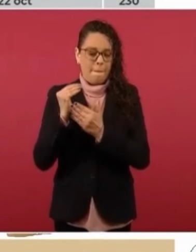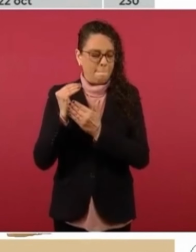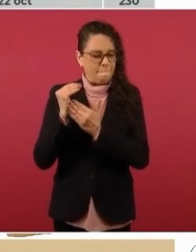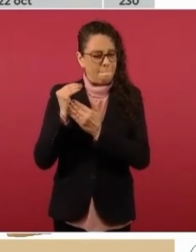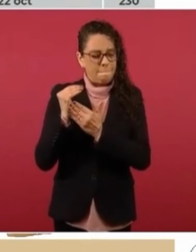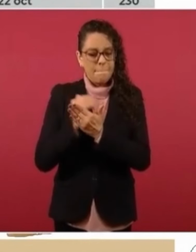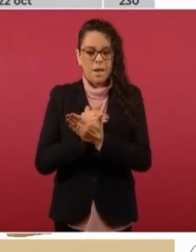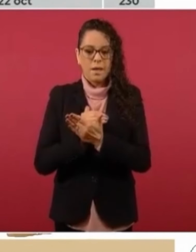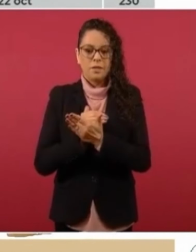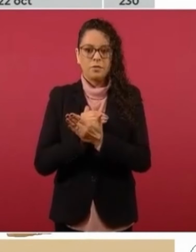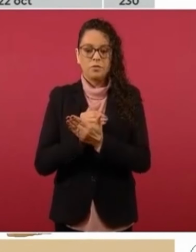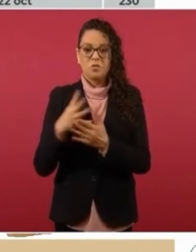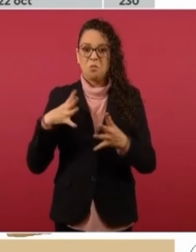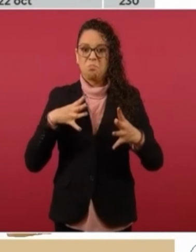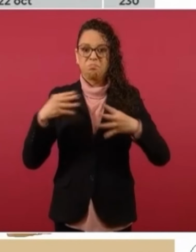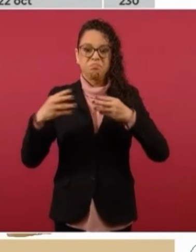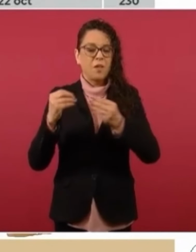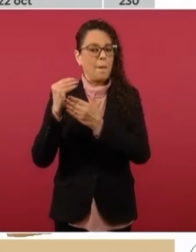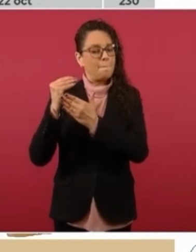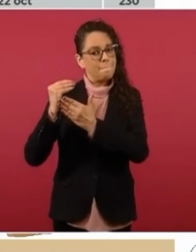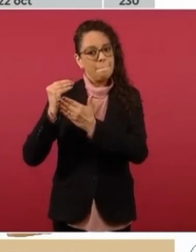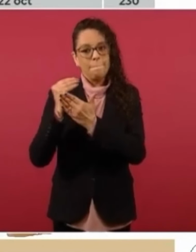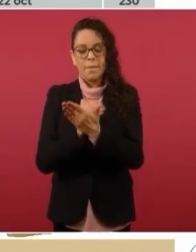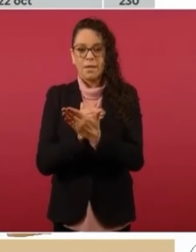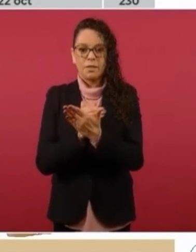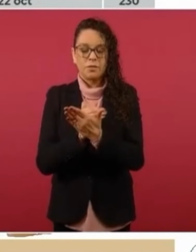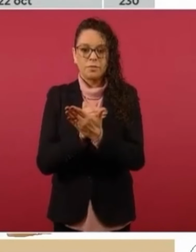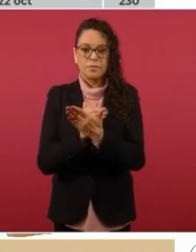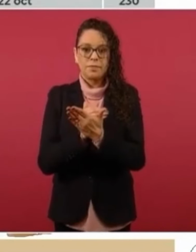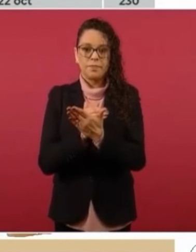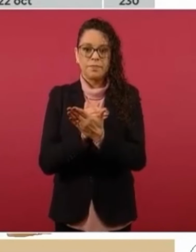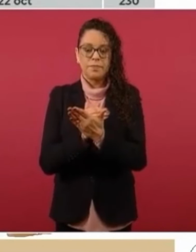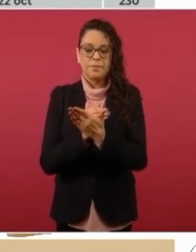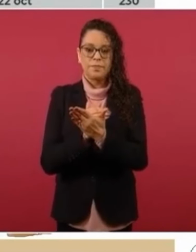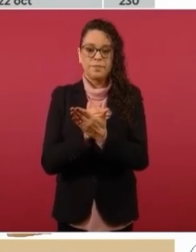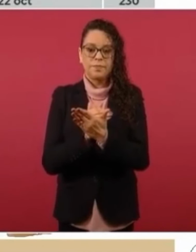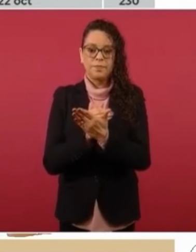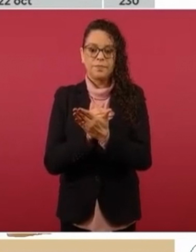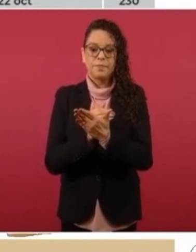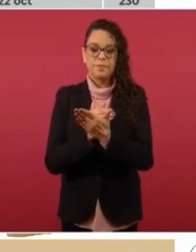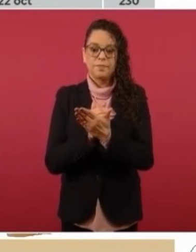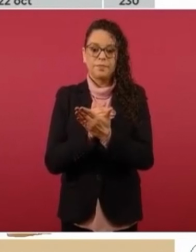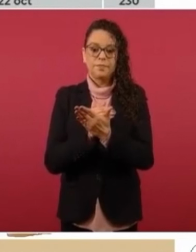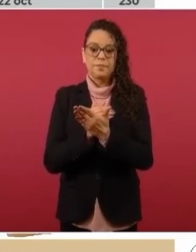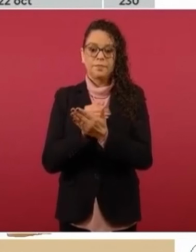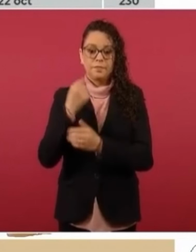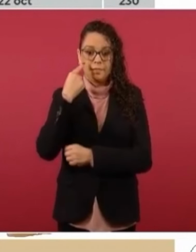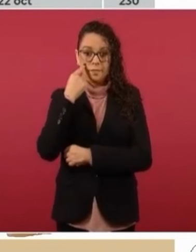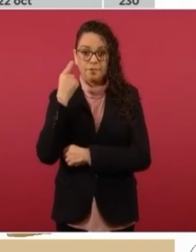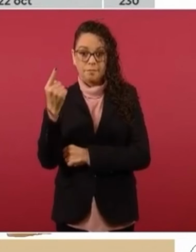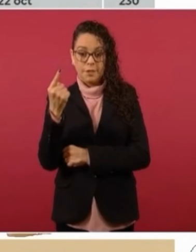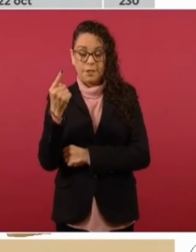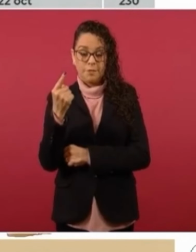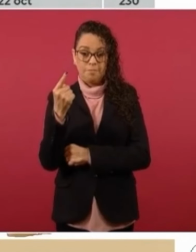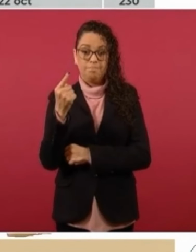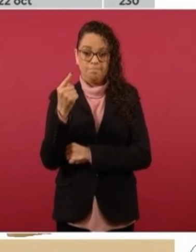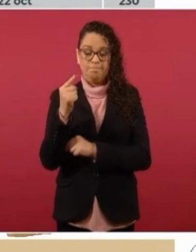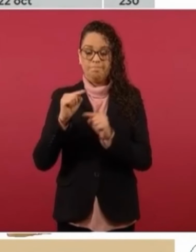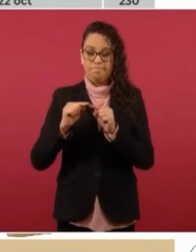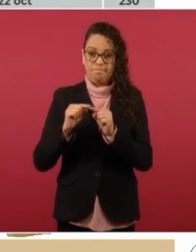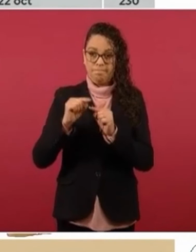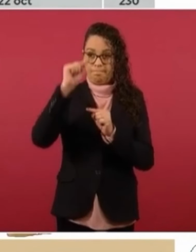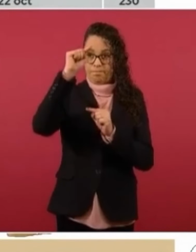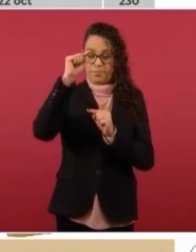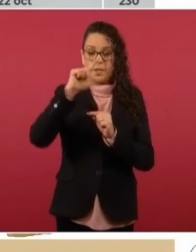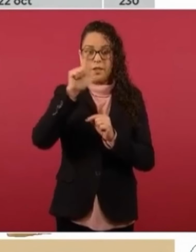materia de contagios, en donde es el espacio que hay entre un pico y probablemente un siguiente